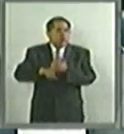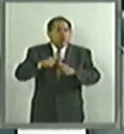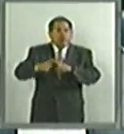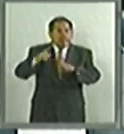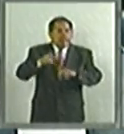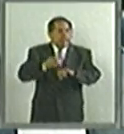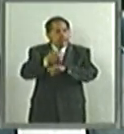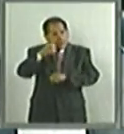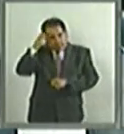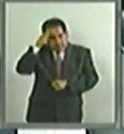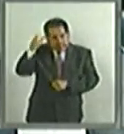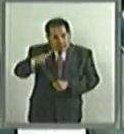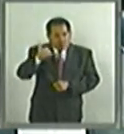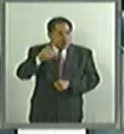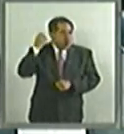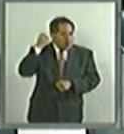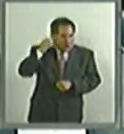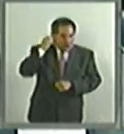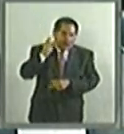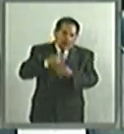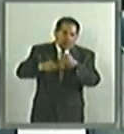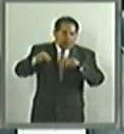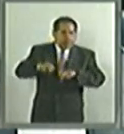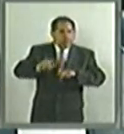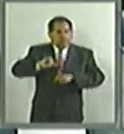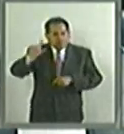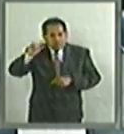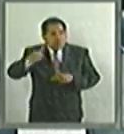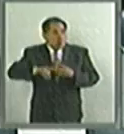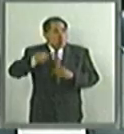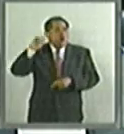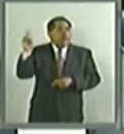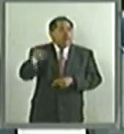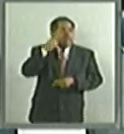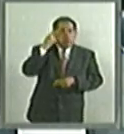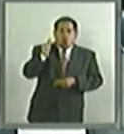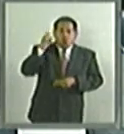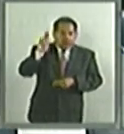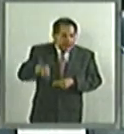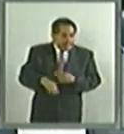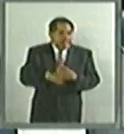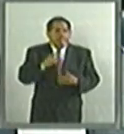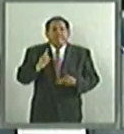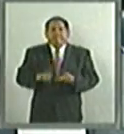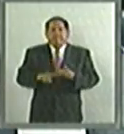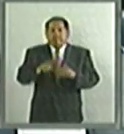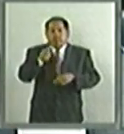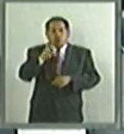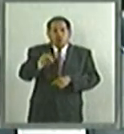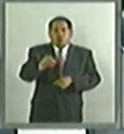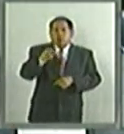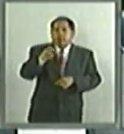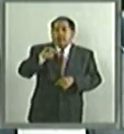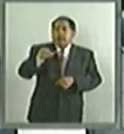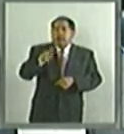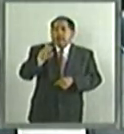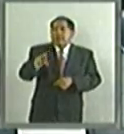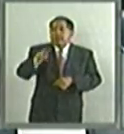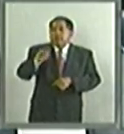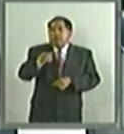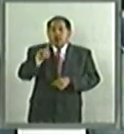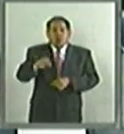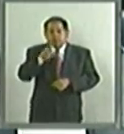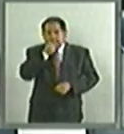de Hidalgo y de Oaxaca, los funcionarios de la Universidad Nacional Autónoma de México, el doctor Eduardo Javier Baños